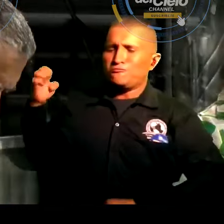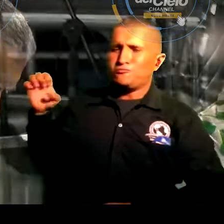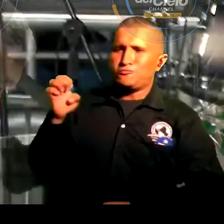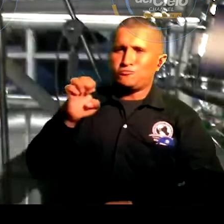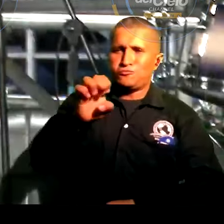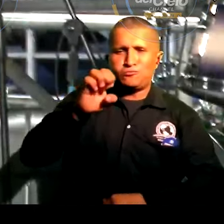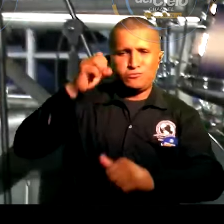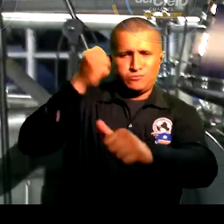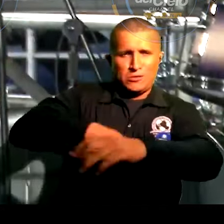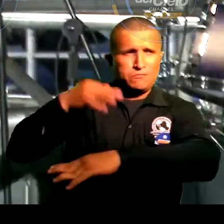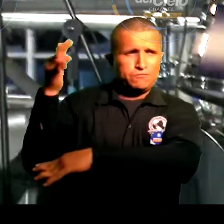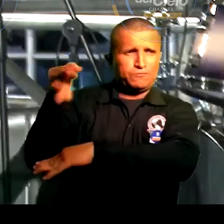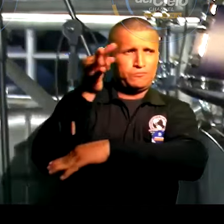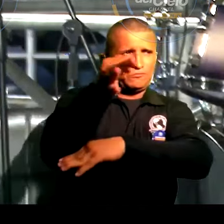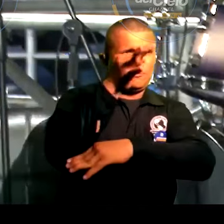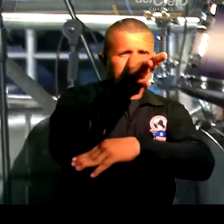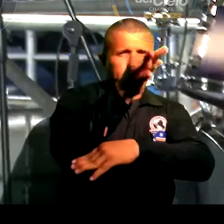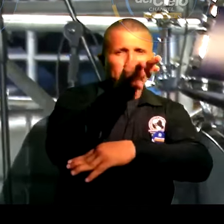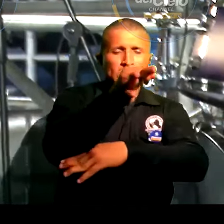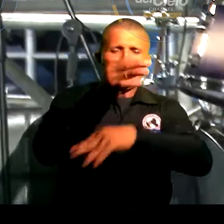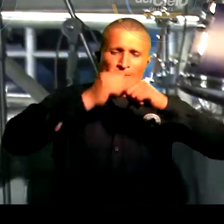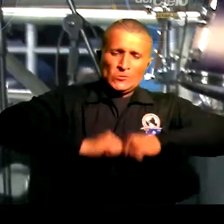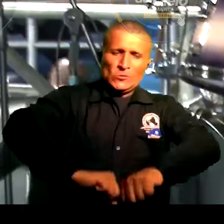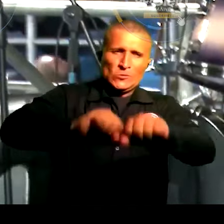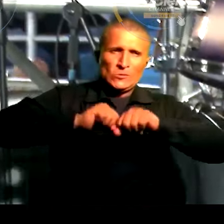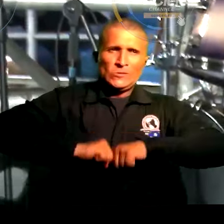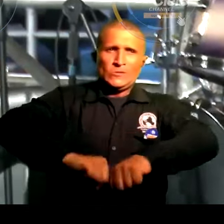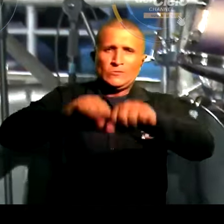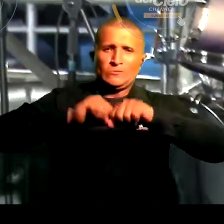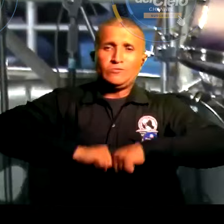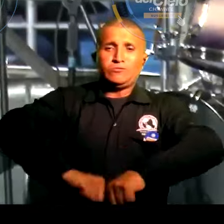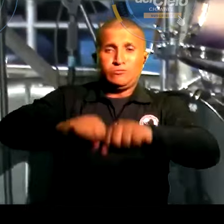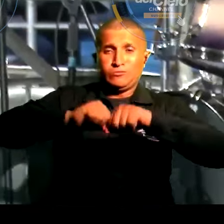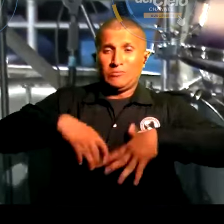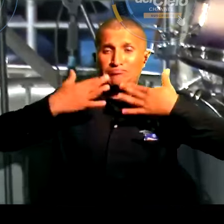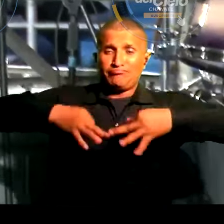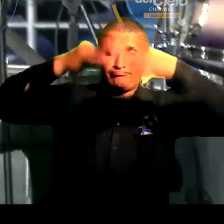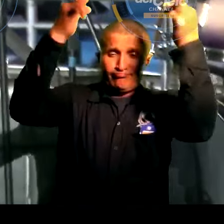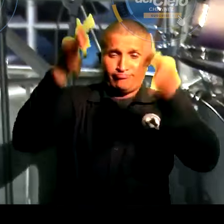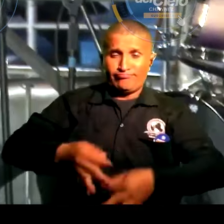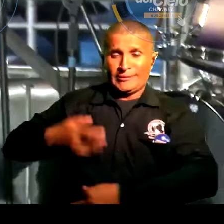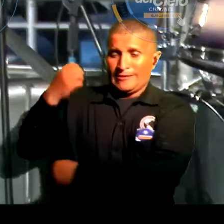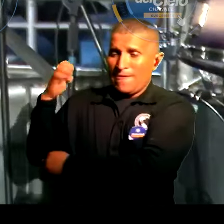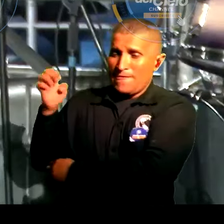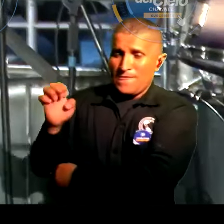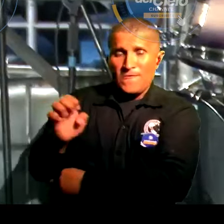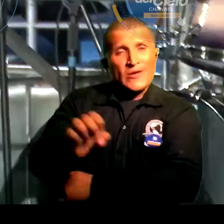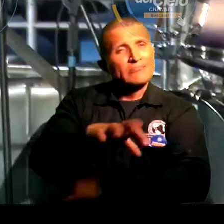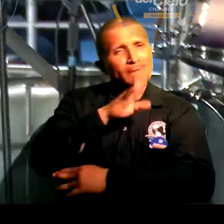predicar y perseverar en el verdadero evangelio.